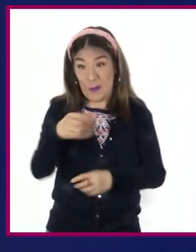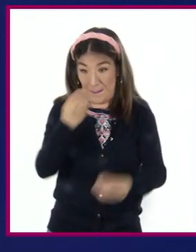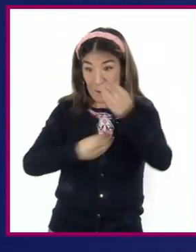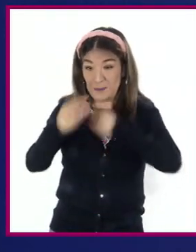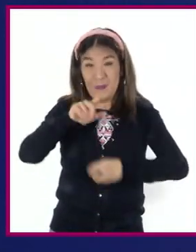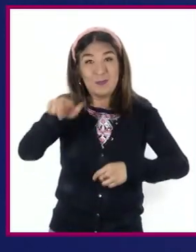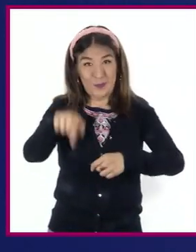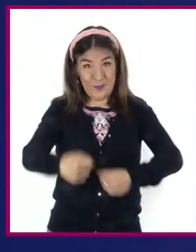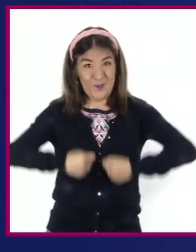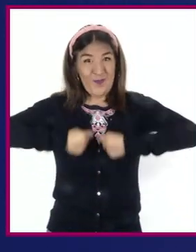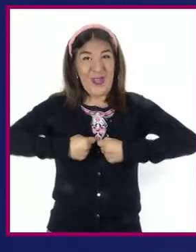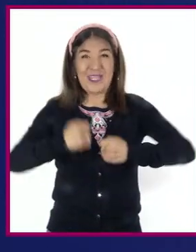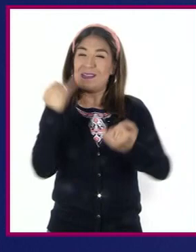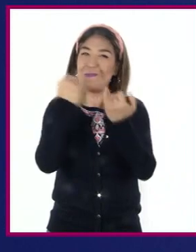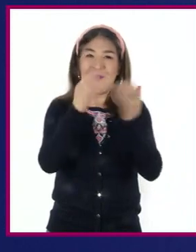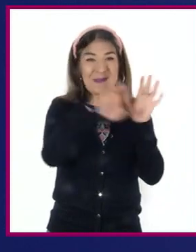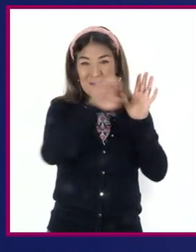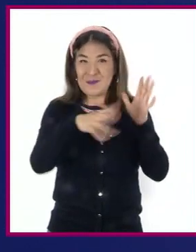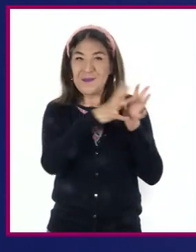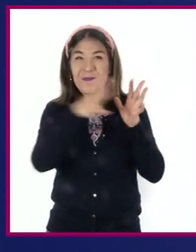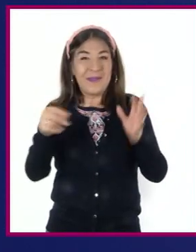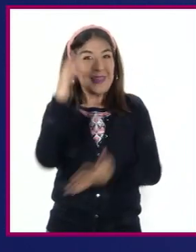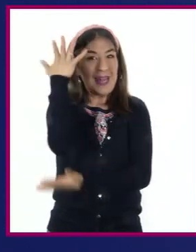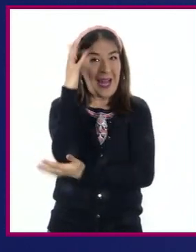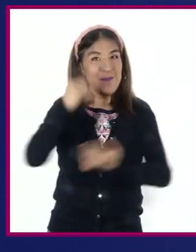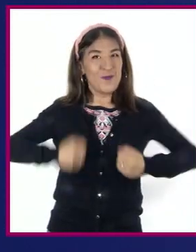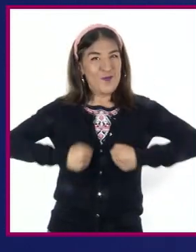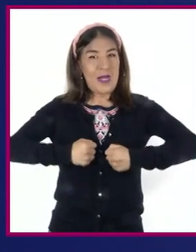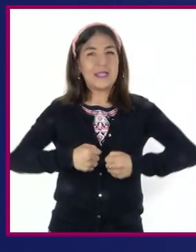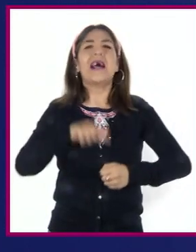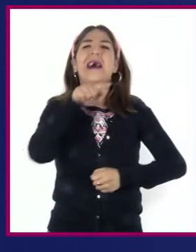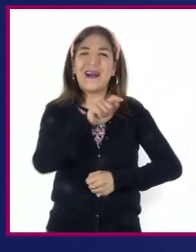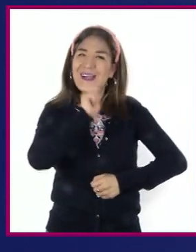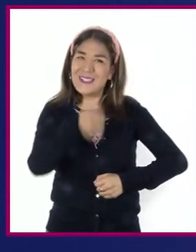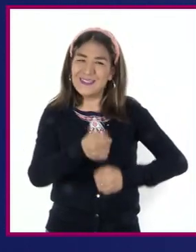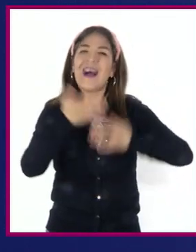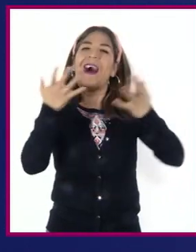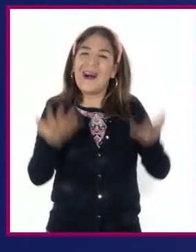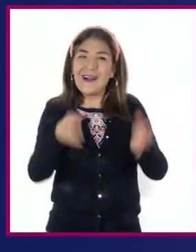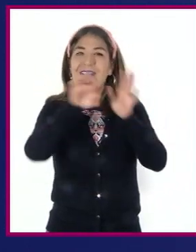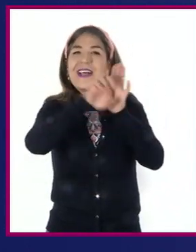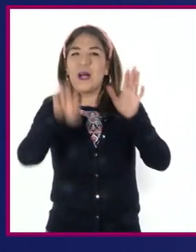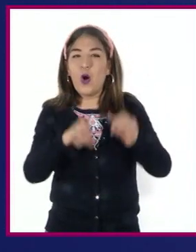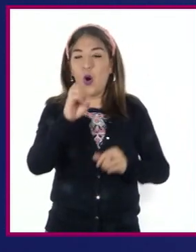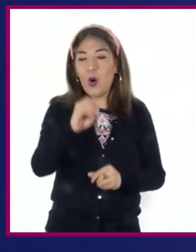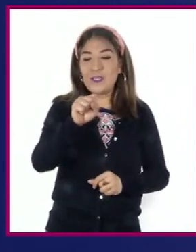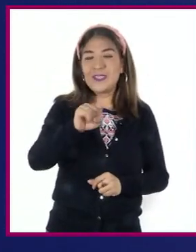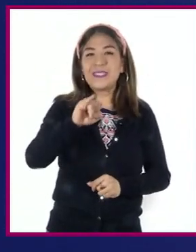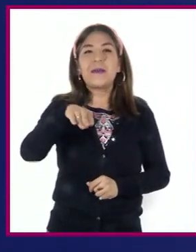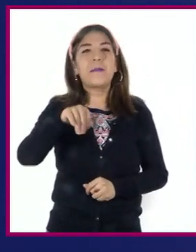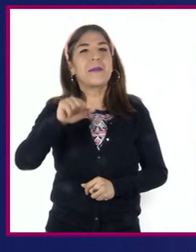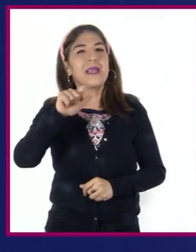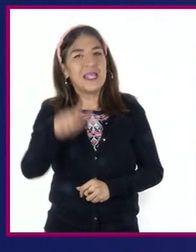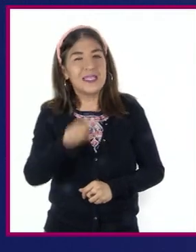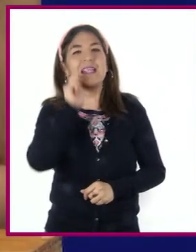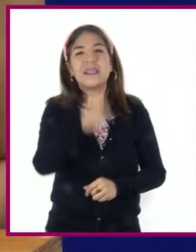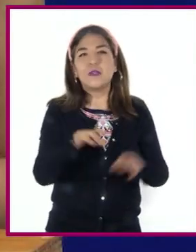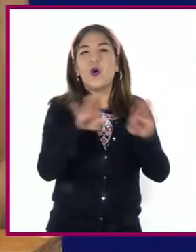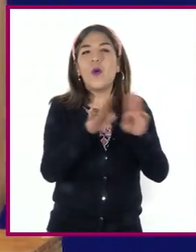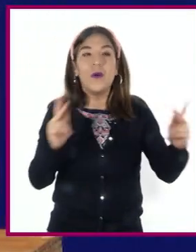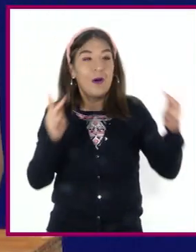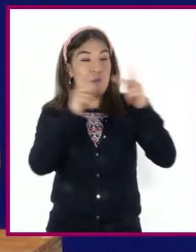Veamos. Las rimas de la primera estrofa están en el verso 1 y 4, que serían las palabras blanca